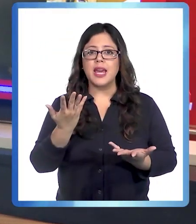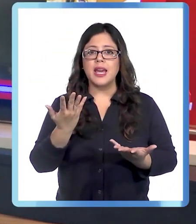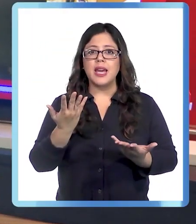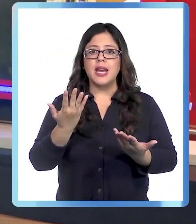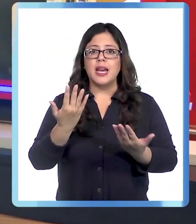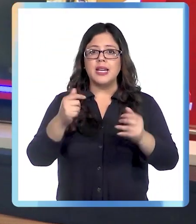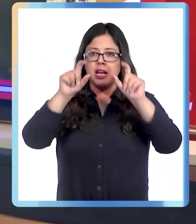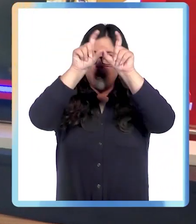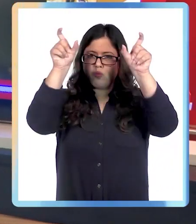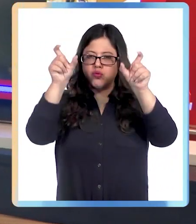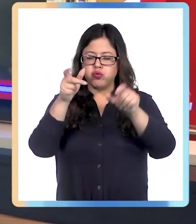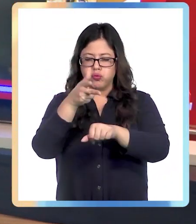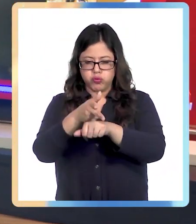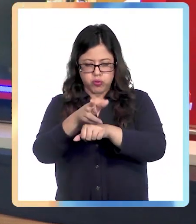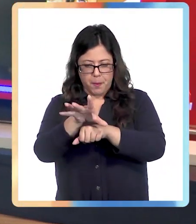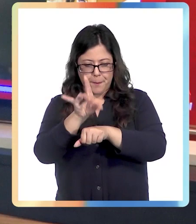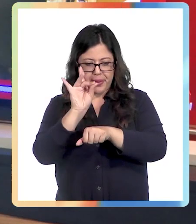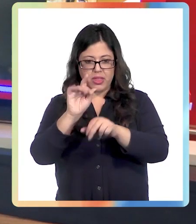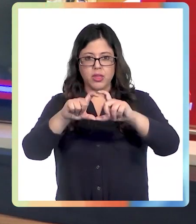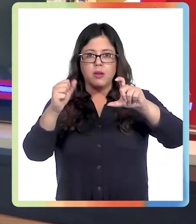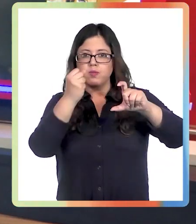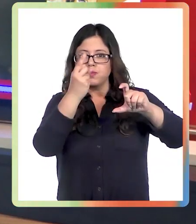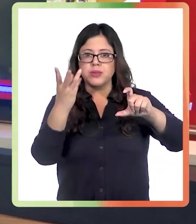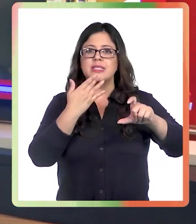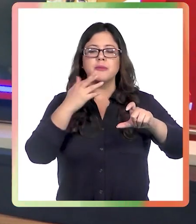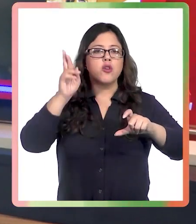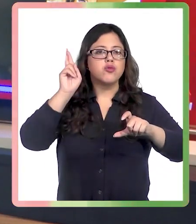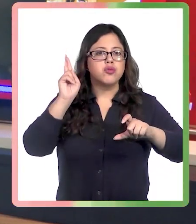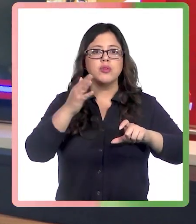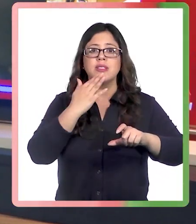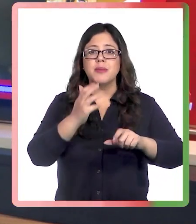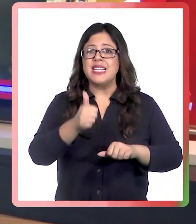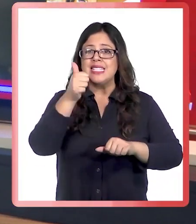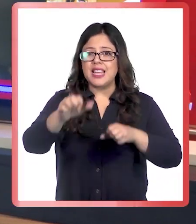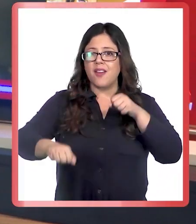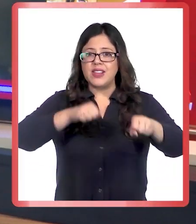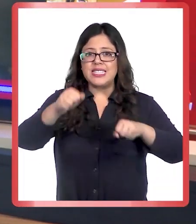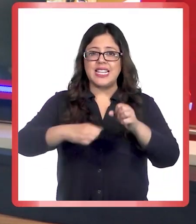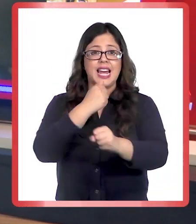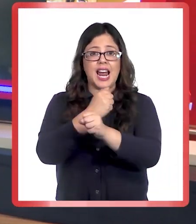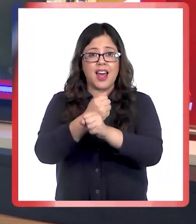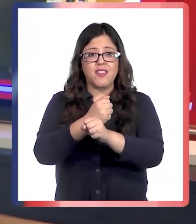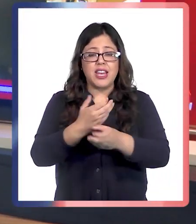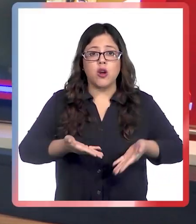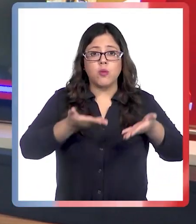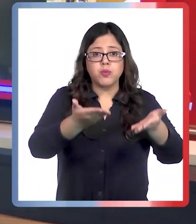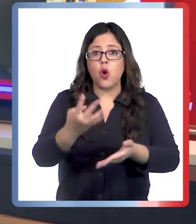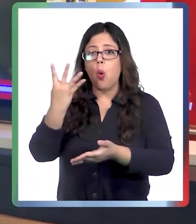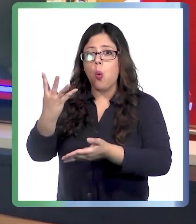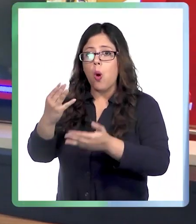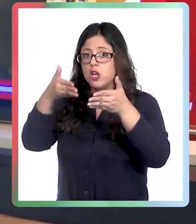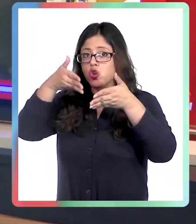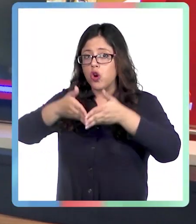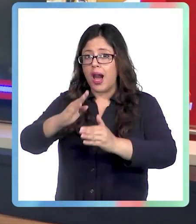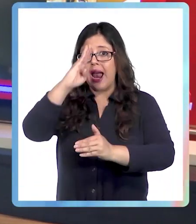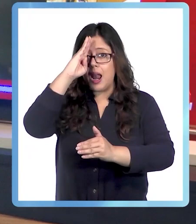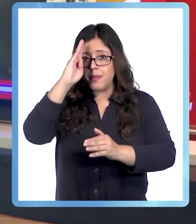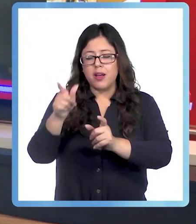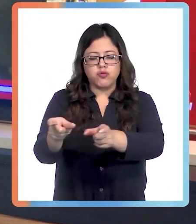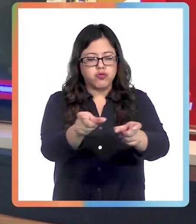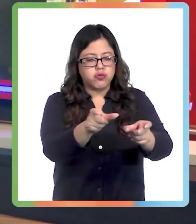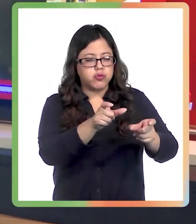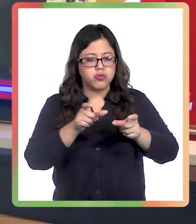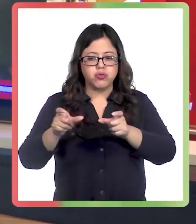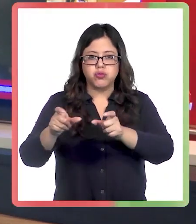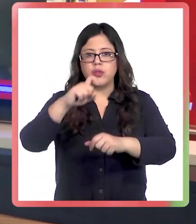comunitarias. Además, la municipalidad ha entregado 6 bicicletas a carabineros y 4 a la Armada para realizar rondas de seguridad durante el